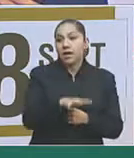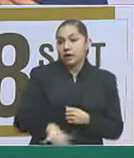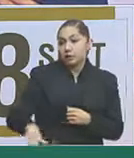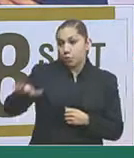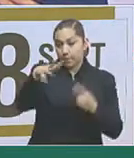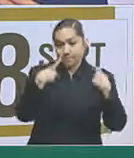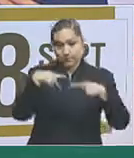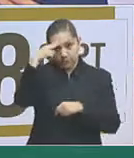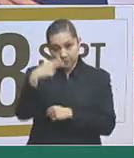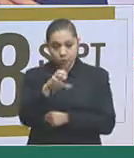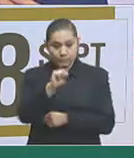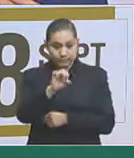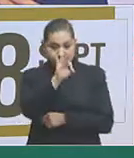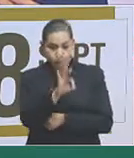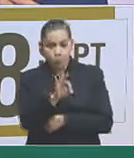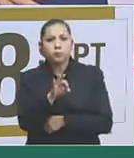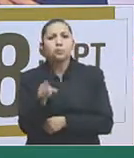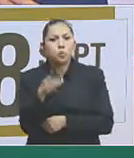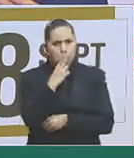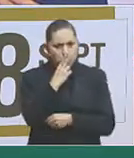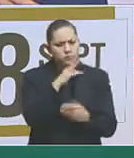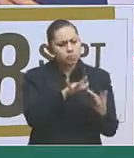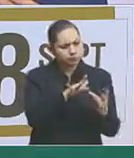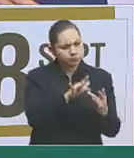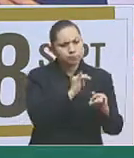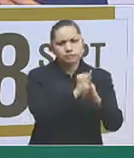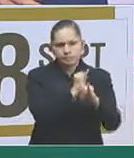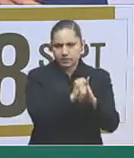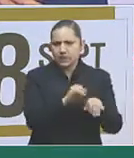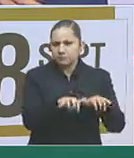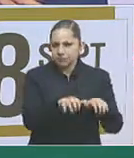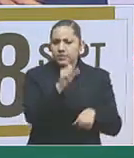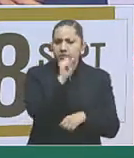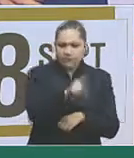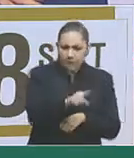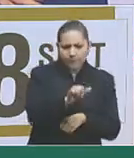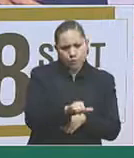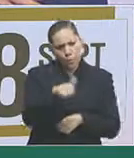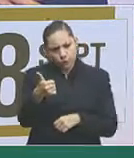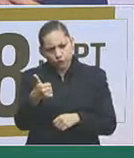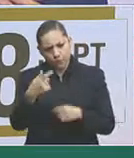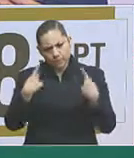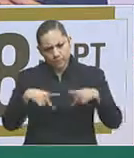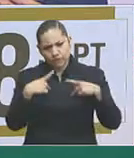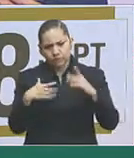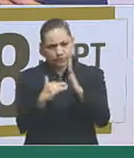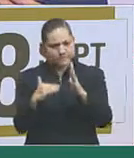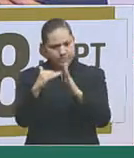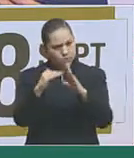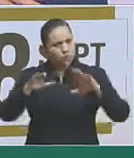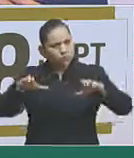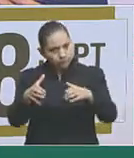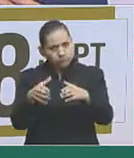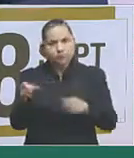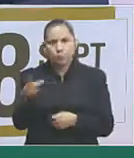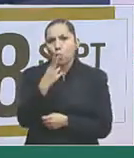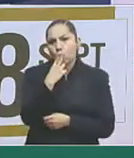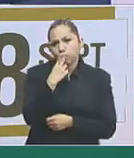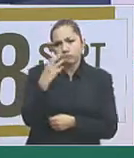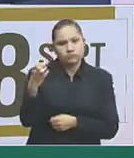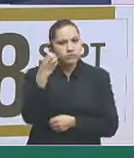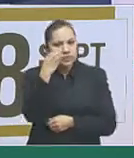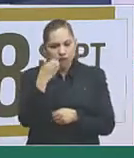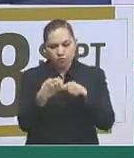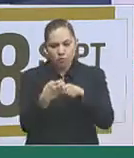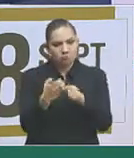es usuaria de internet y 60 puntos 6 millones cuentan con un teléfono inteligente algunos